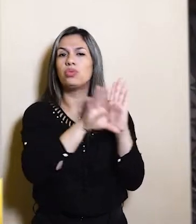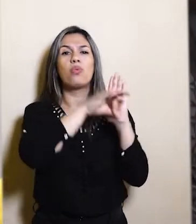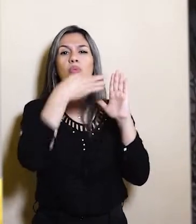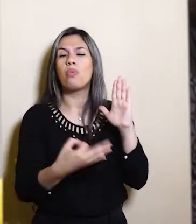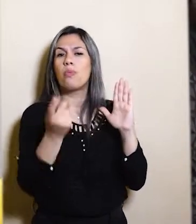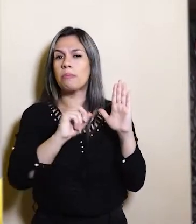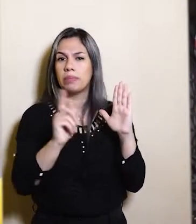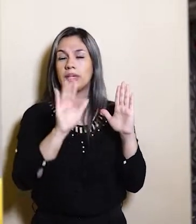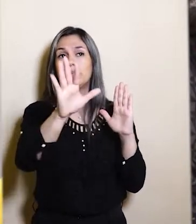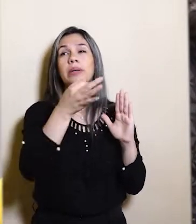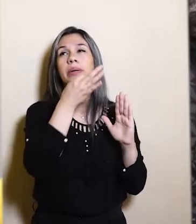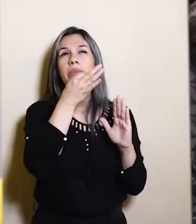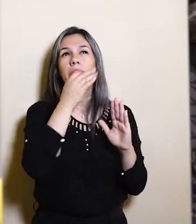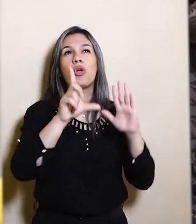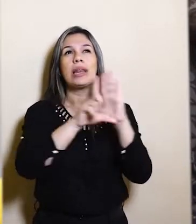implementan. Por ejemplo, la ley